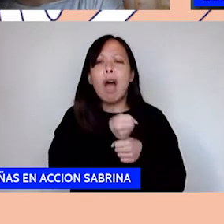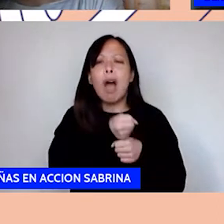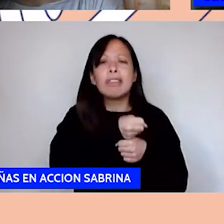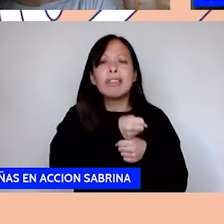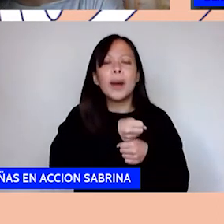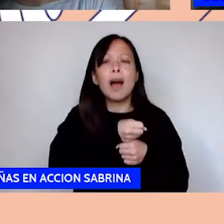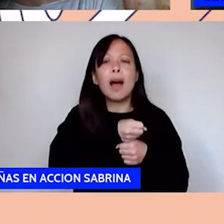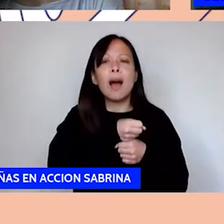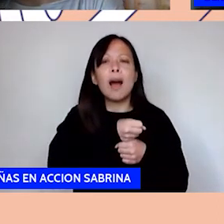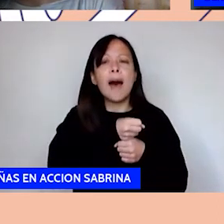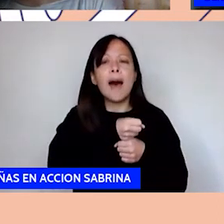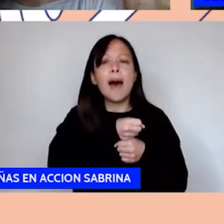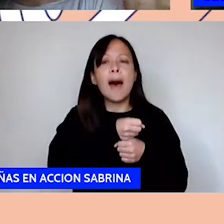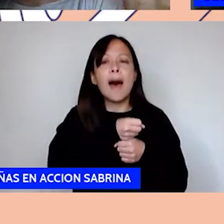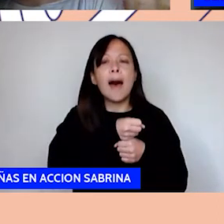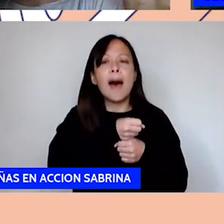como acompañarnos y